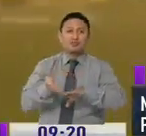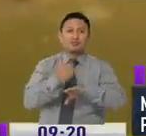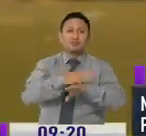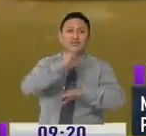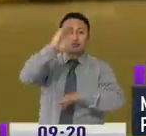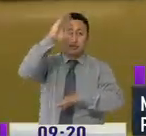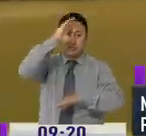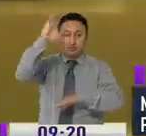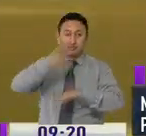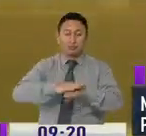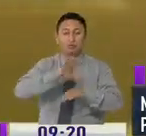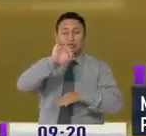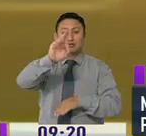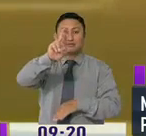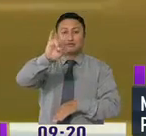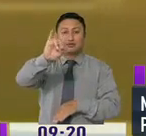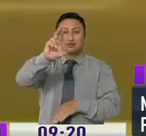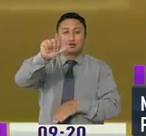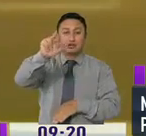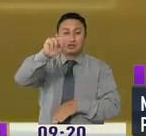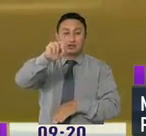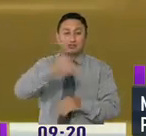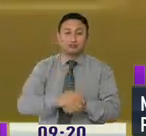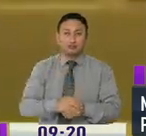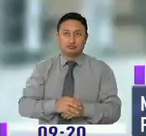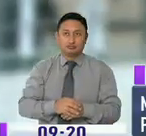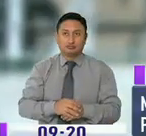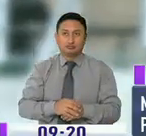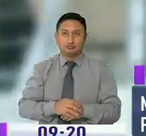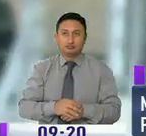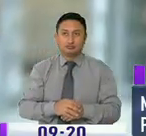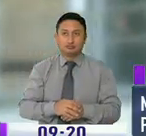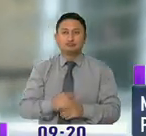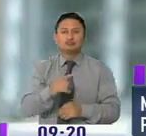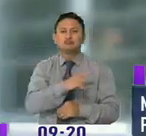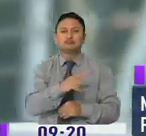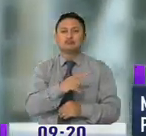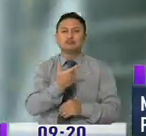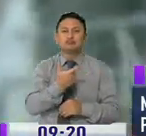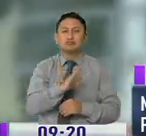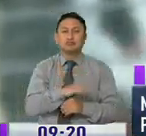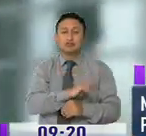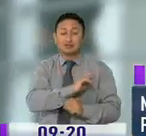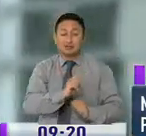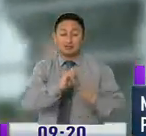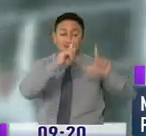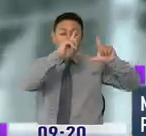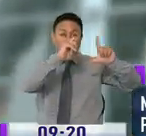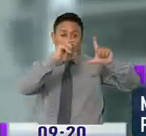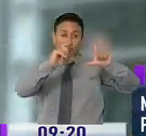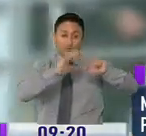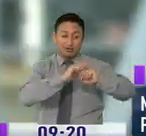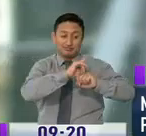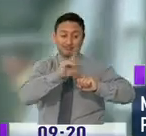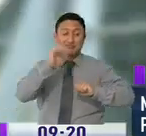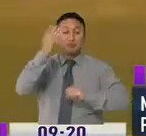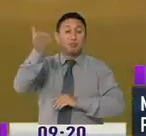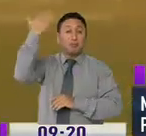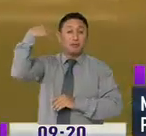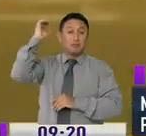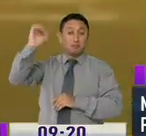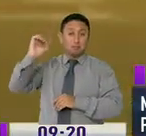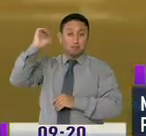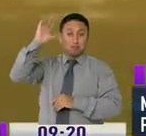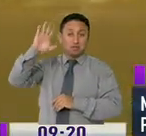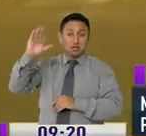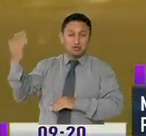miembro del Grupo de Intervención y Rescate GIR de la Policía Nacional. A ellos se les tomó fotografías que serán comparadas con